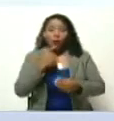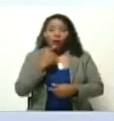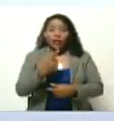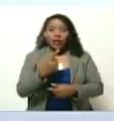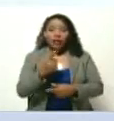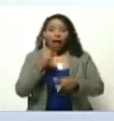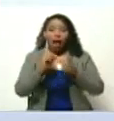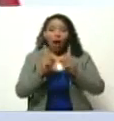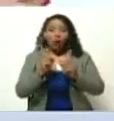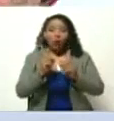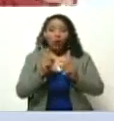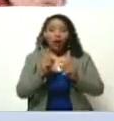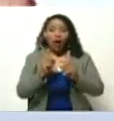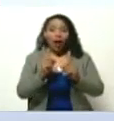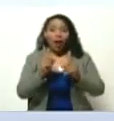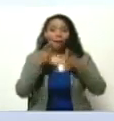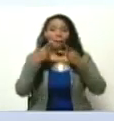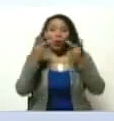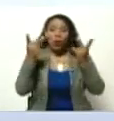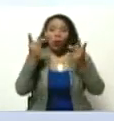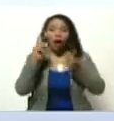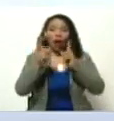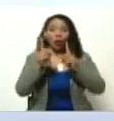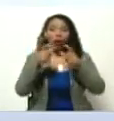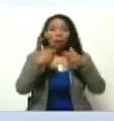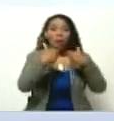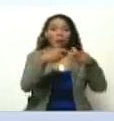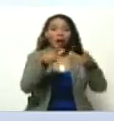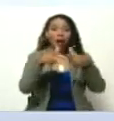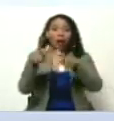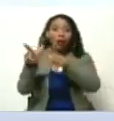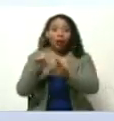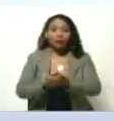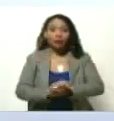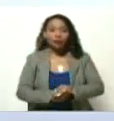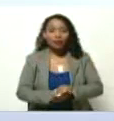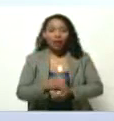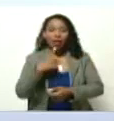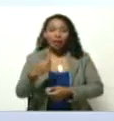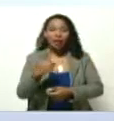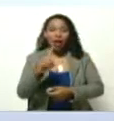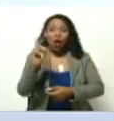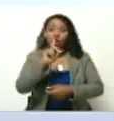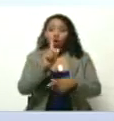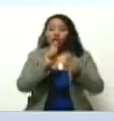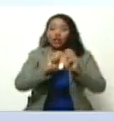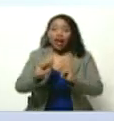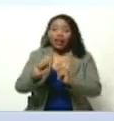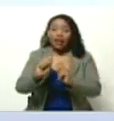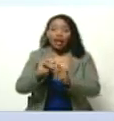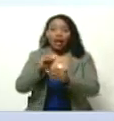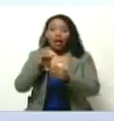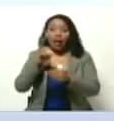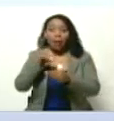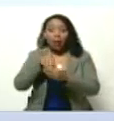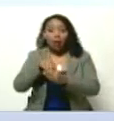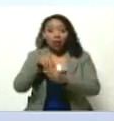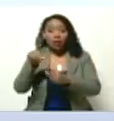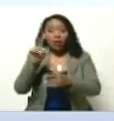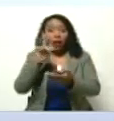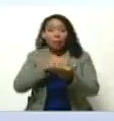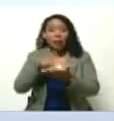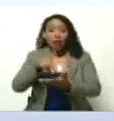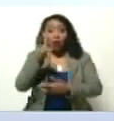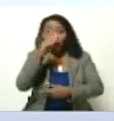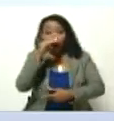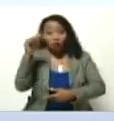Como dice alguna propaganda de algunas películas, que dice, no intente esto sin la presencia de un